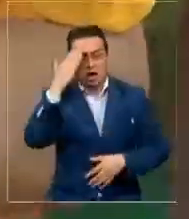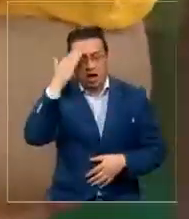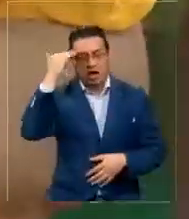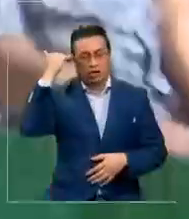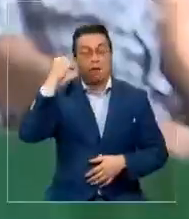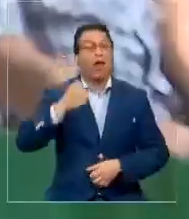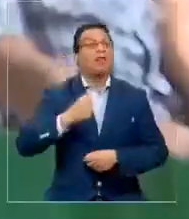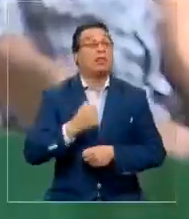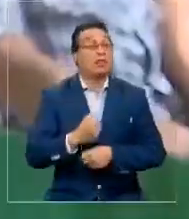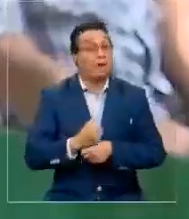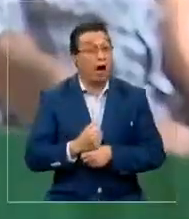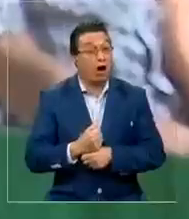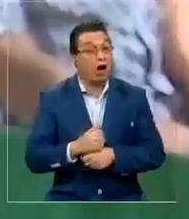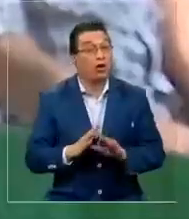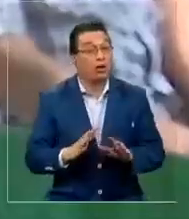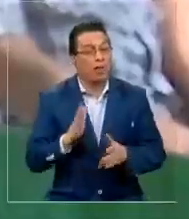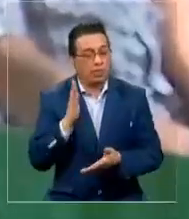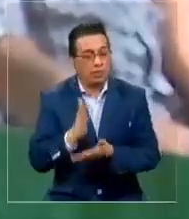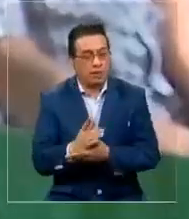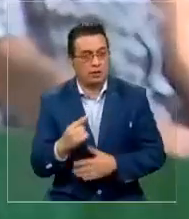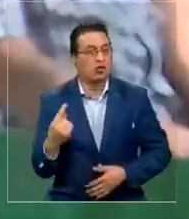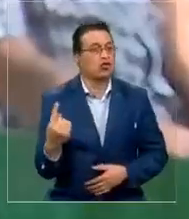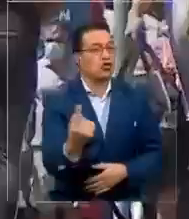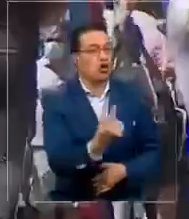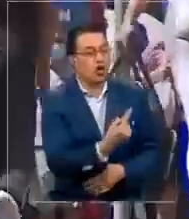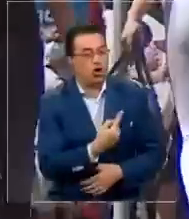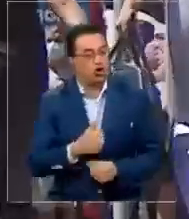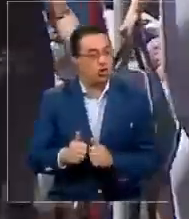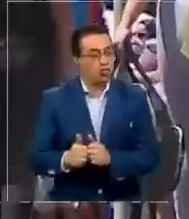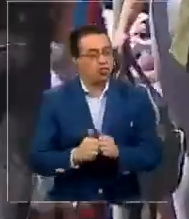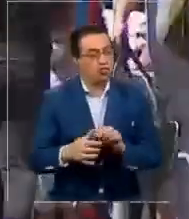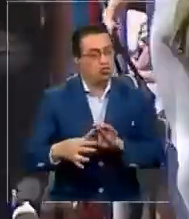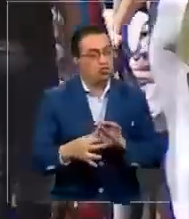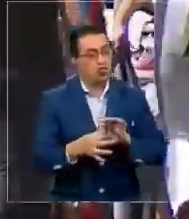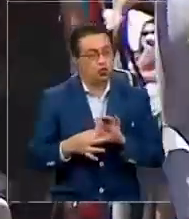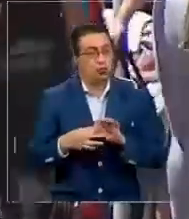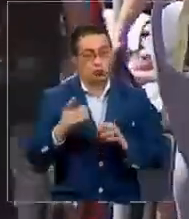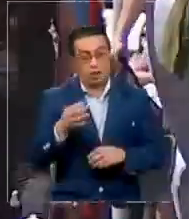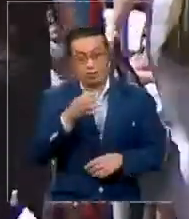trabajo, advierten, lo debemos hacer todos juntos. Son las